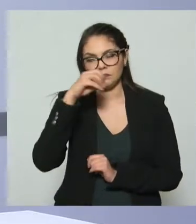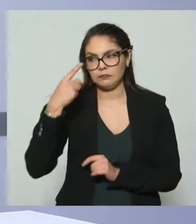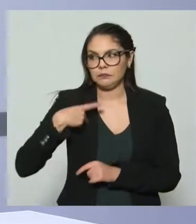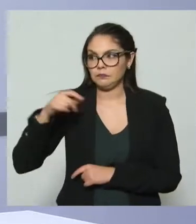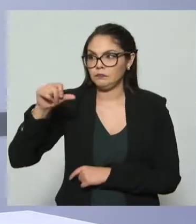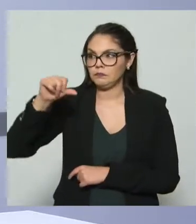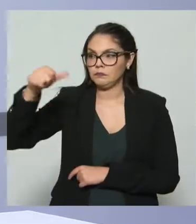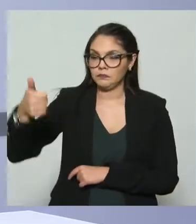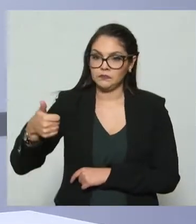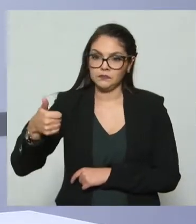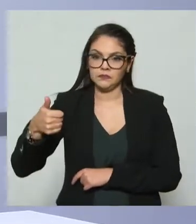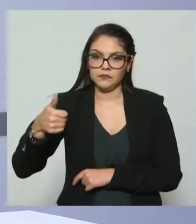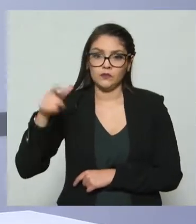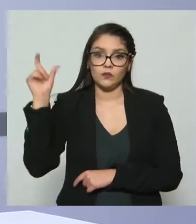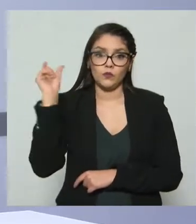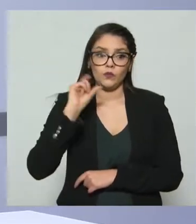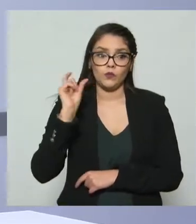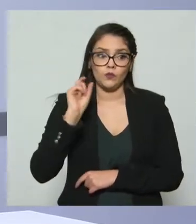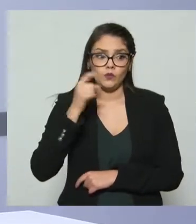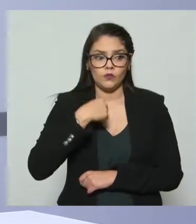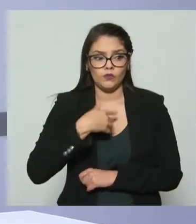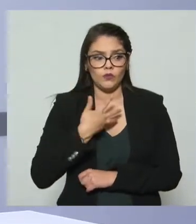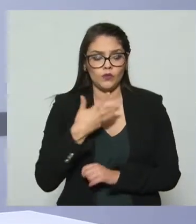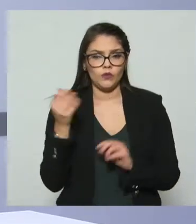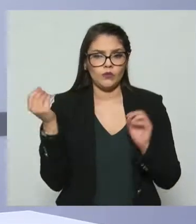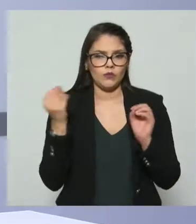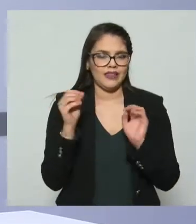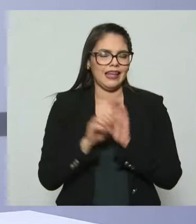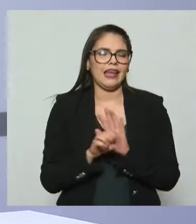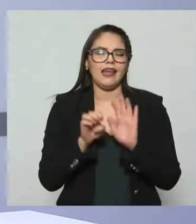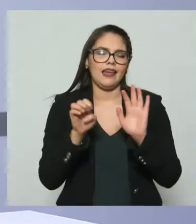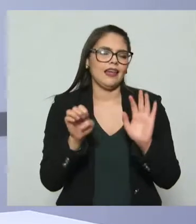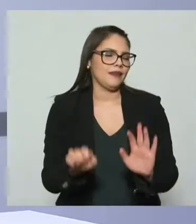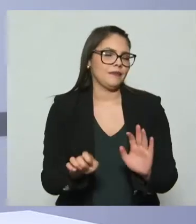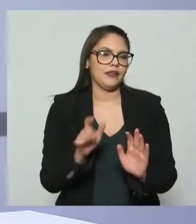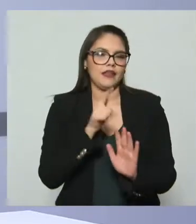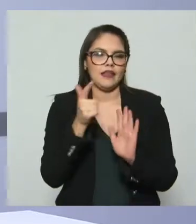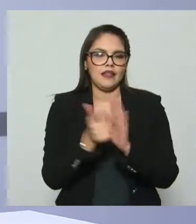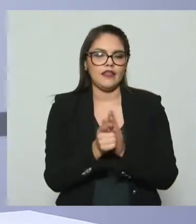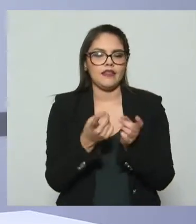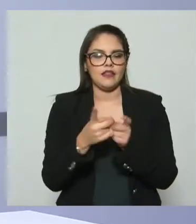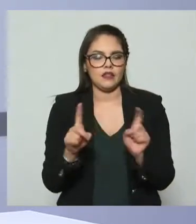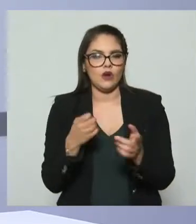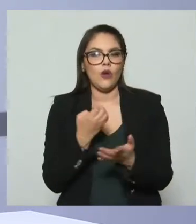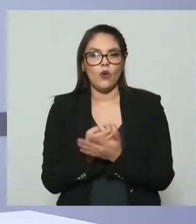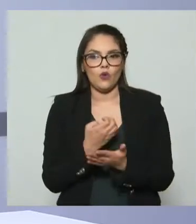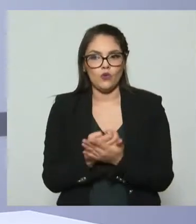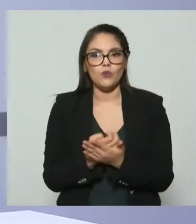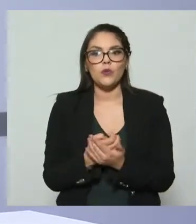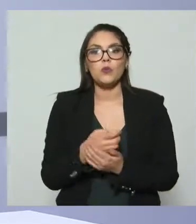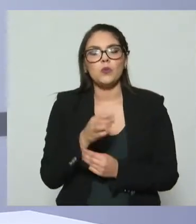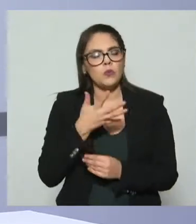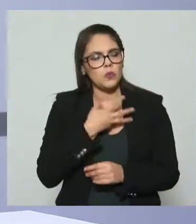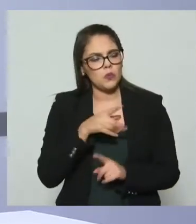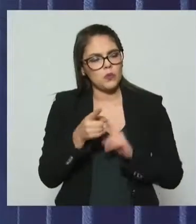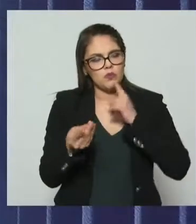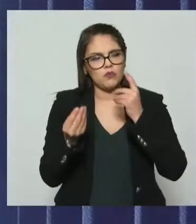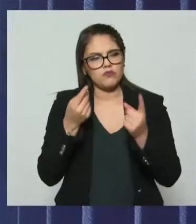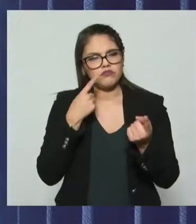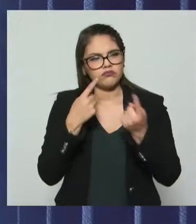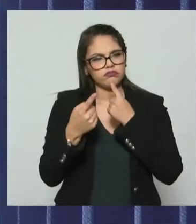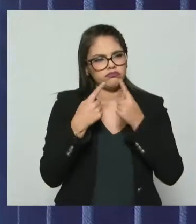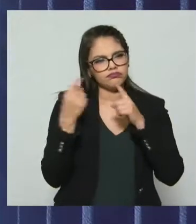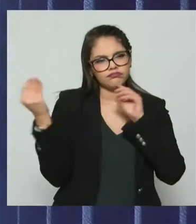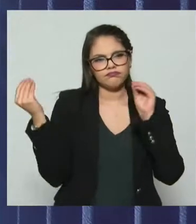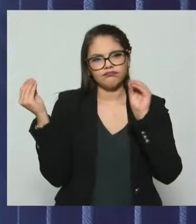oposición, a la hora de que estuvimos en los debates. Te voy a poner un ejemplo: en la Ley de Desarrollo Económico tuvimos algunos debates en